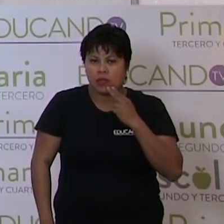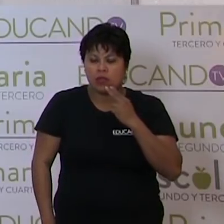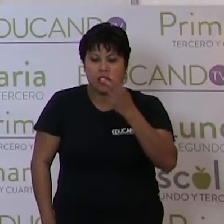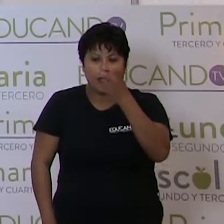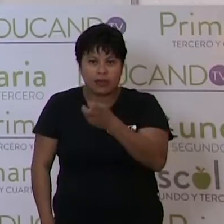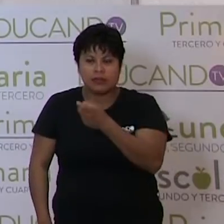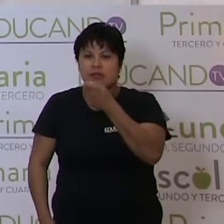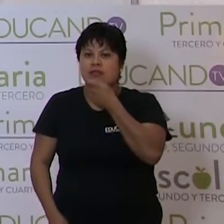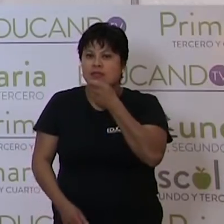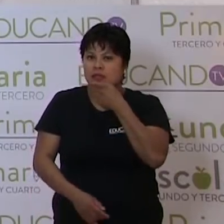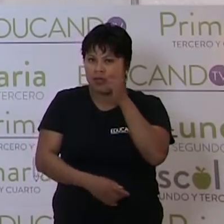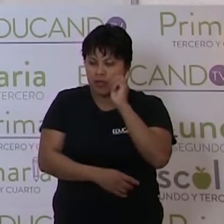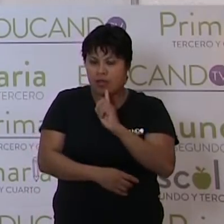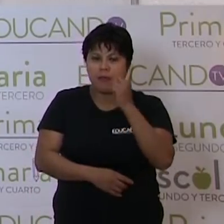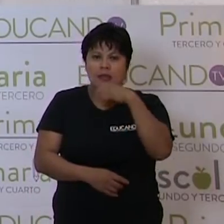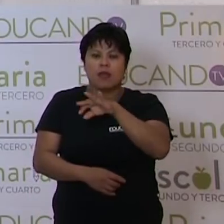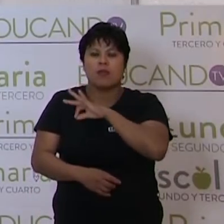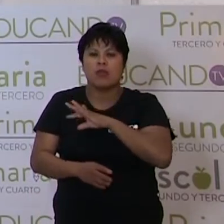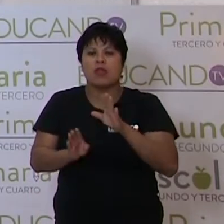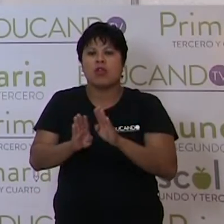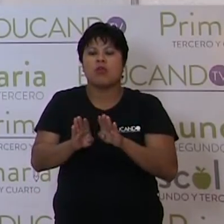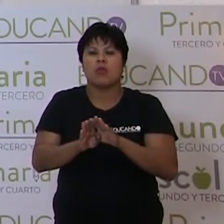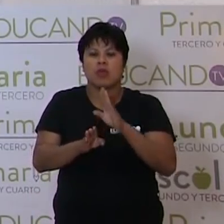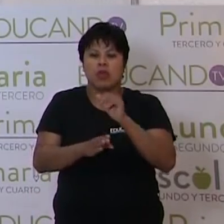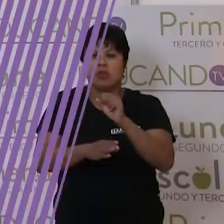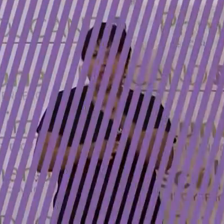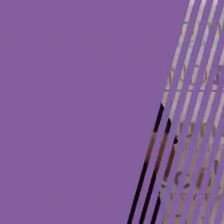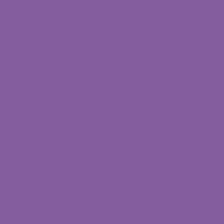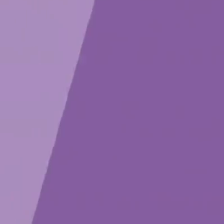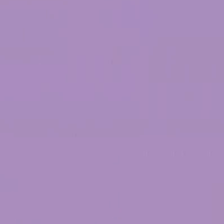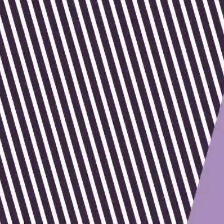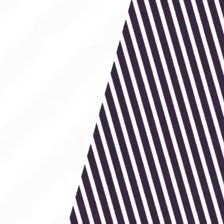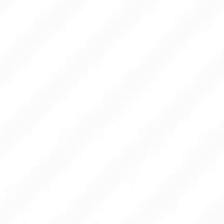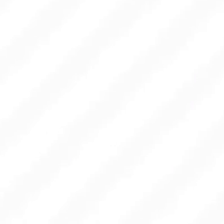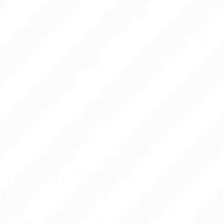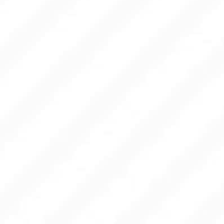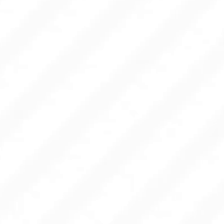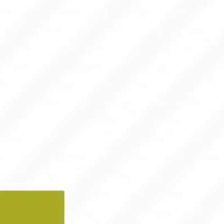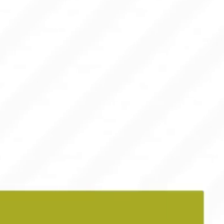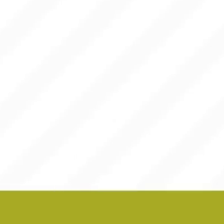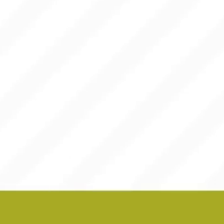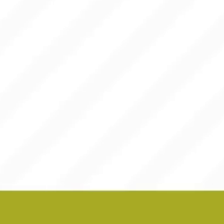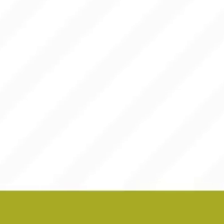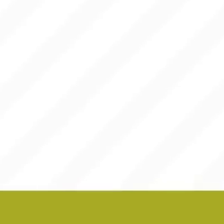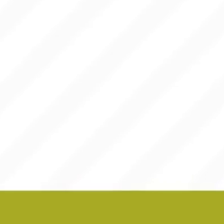esta niña para enlazar la causa con la consecuencia?